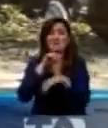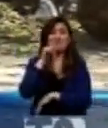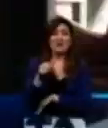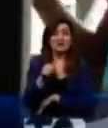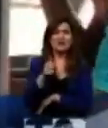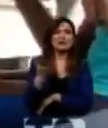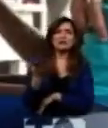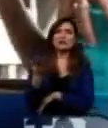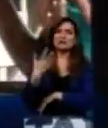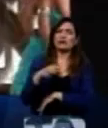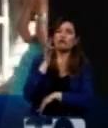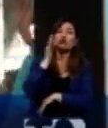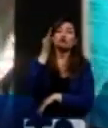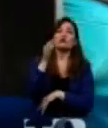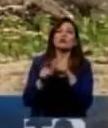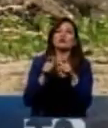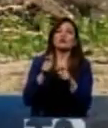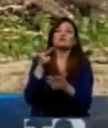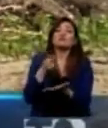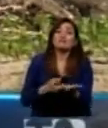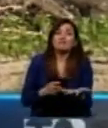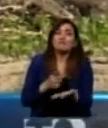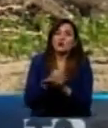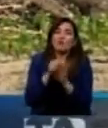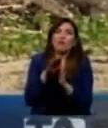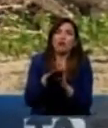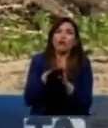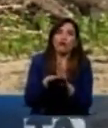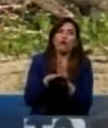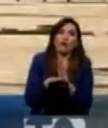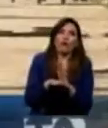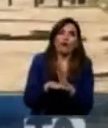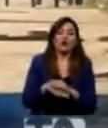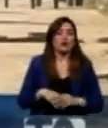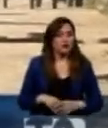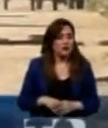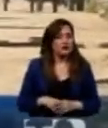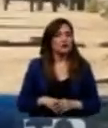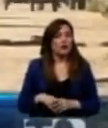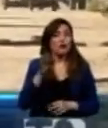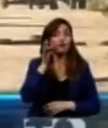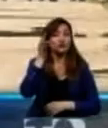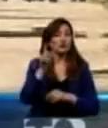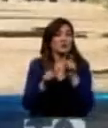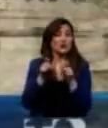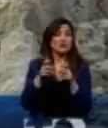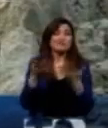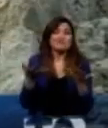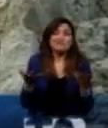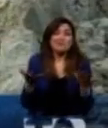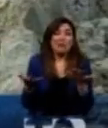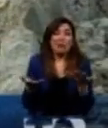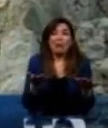a preguntarnos por el futuro de este pueblo. La ayuda ha disminuido drásticamente. Ante esto, el futuro de los huisneños